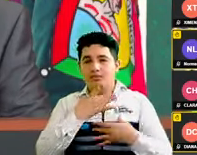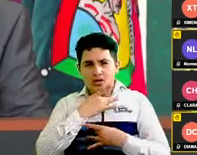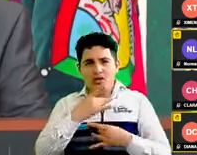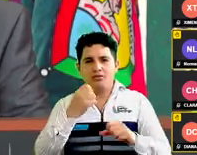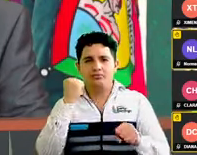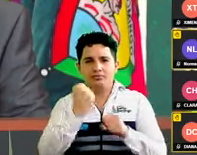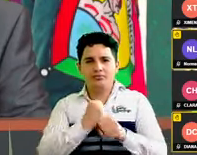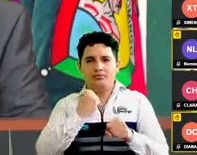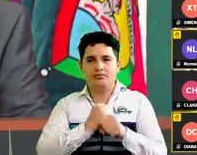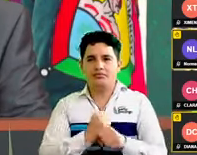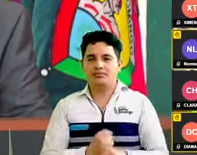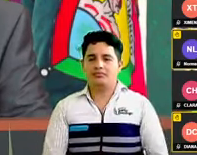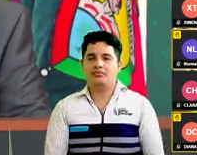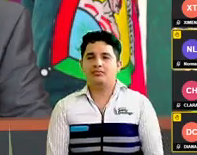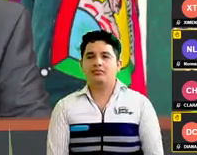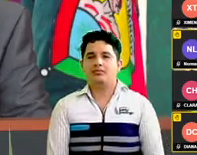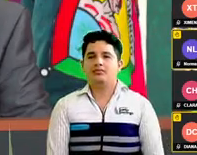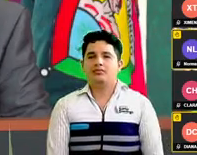¿Y por qué?